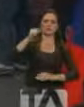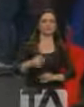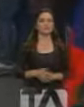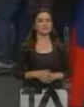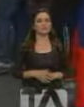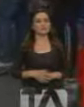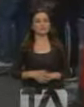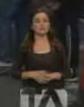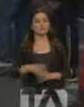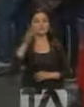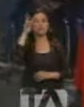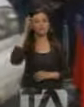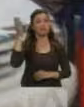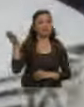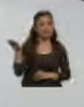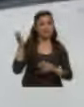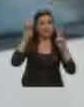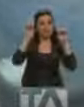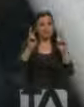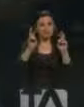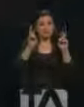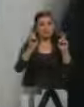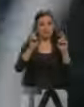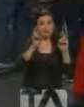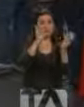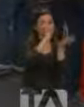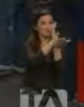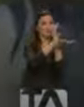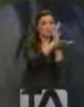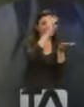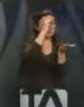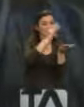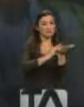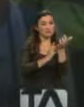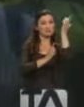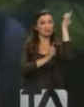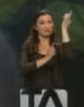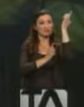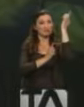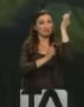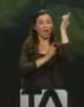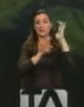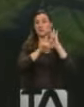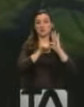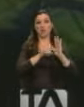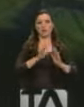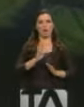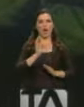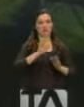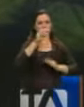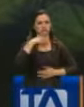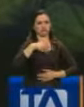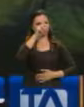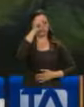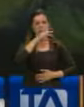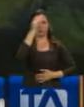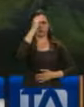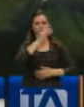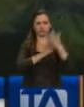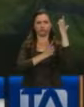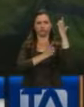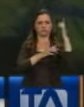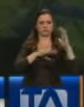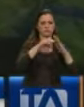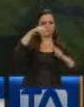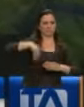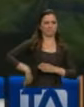y lo que creen que el gobierno hizo con el tema del ISFA. Le ha metido a la mano al bolsillo de los soldados ecuatorianos, de la